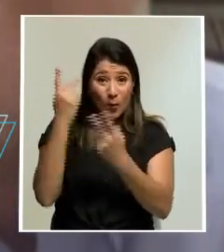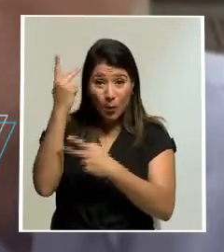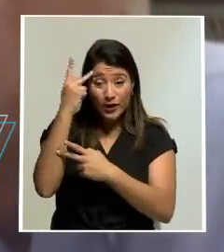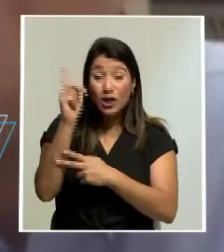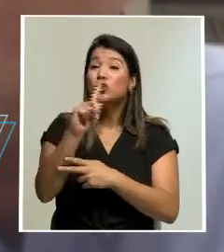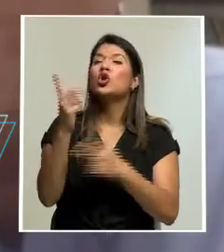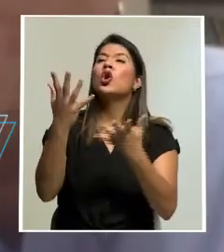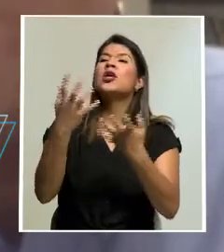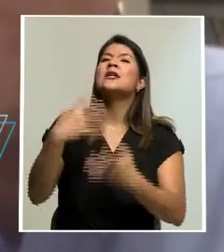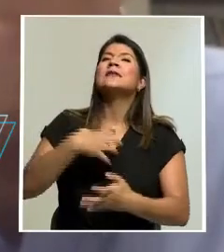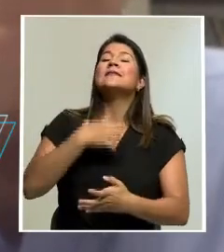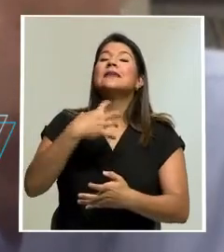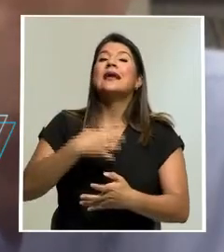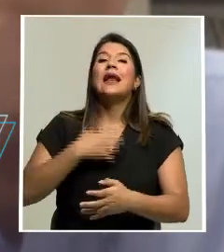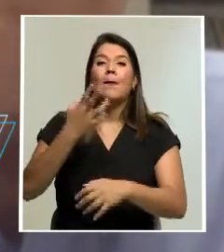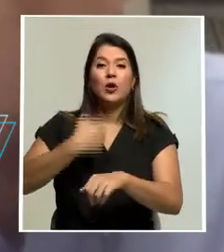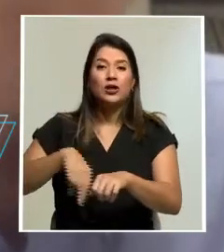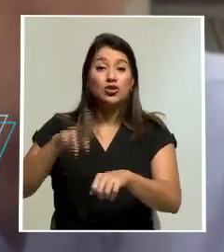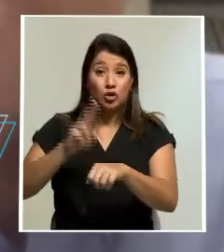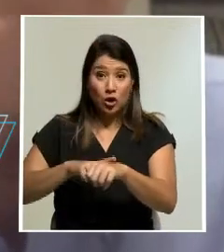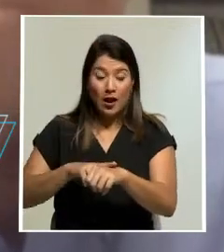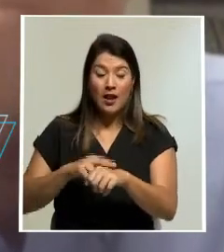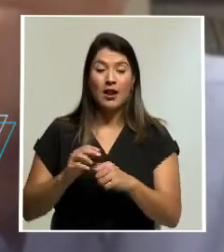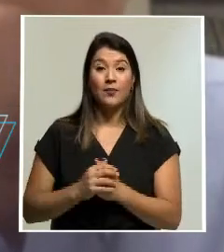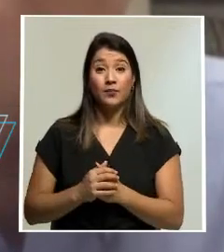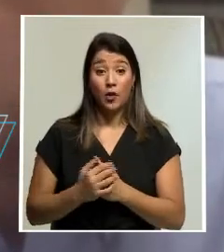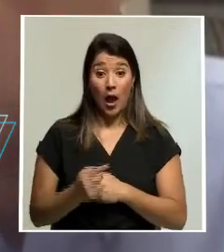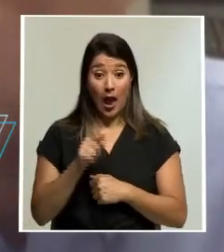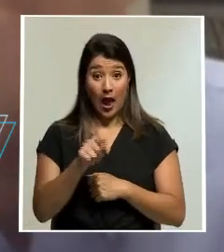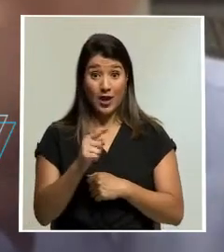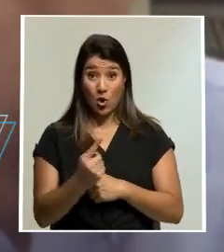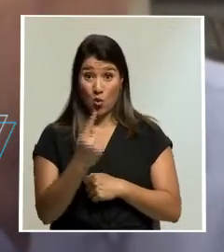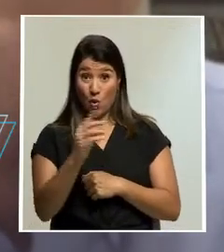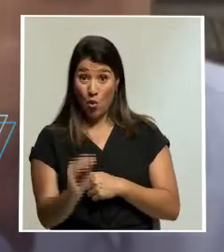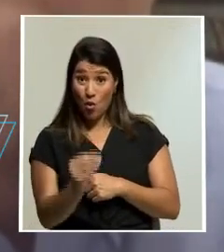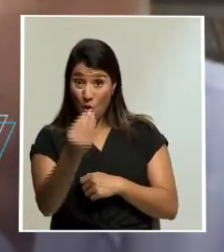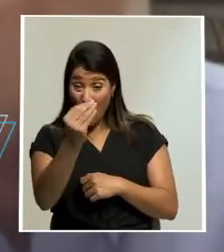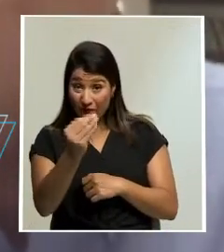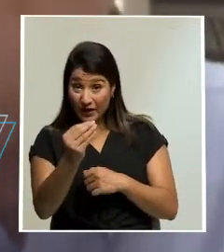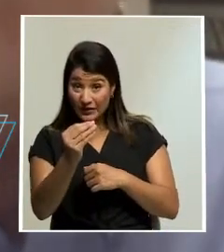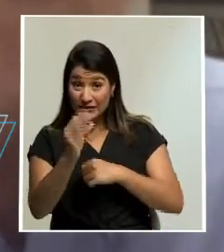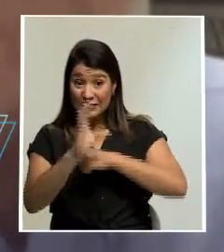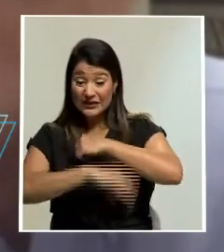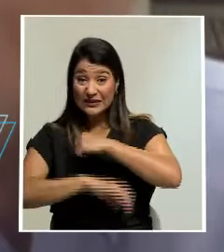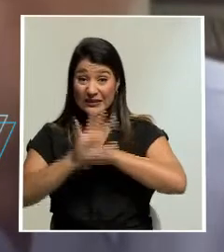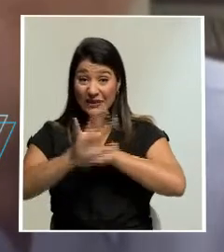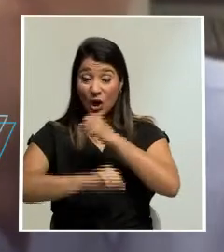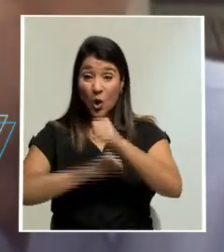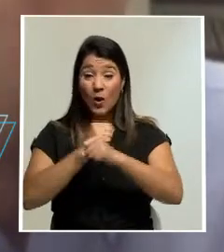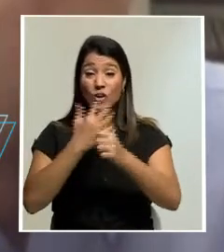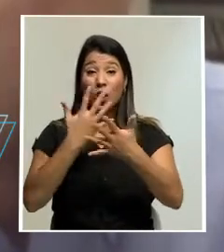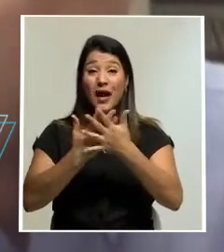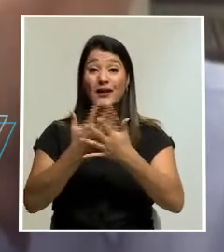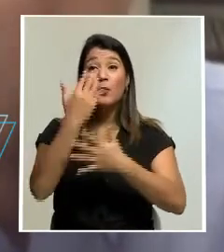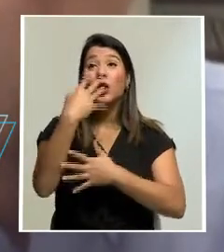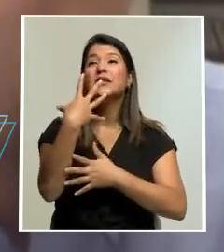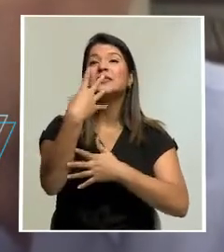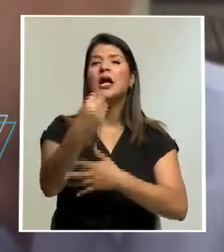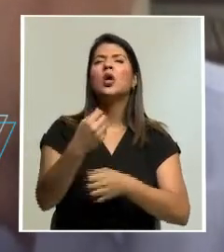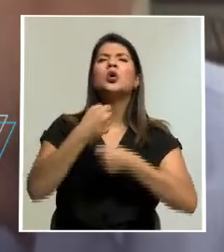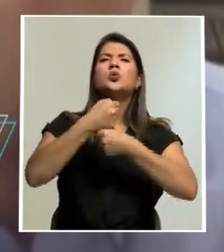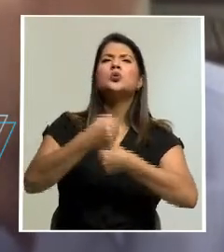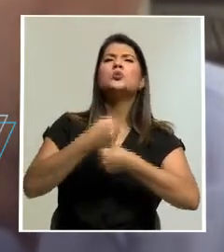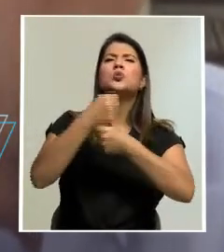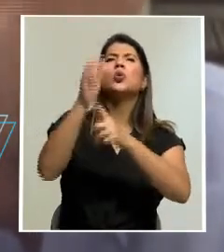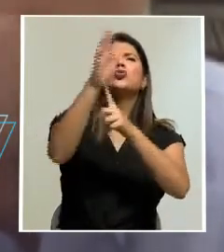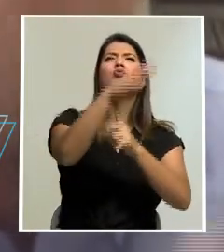nacional. Bueno, hay un joven que le clavaron 5 años de cárcel porque salió a protestar con la bandera nacional y